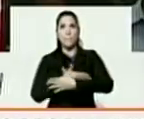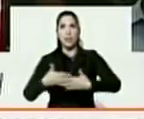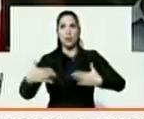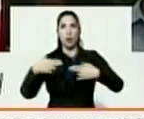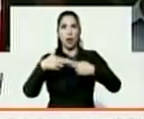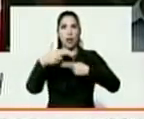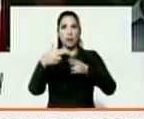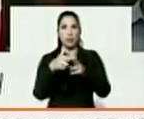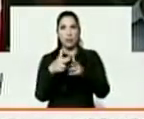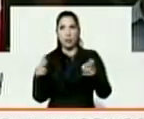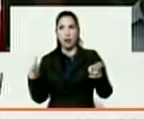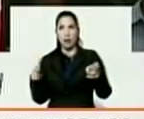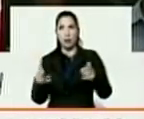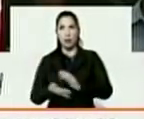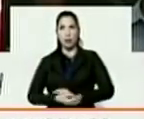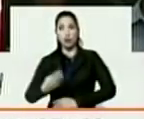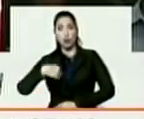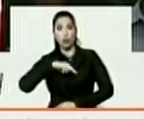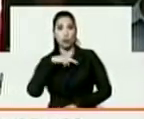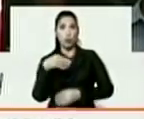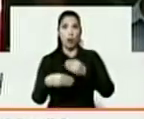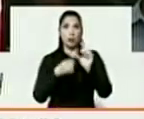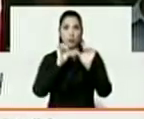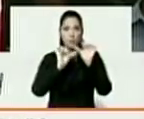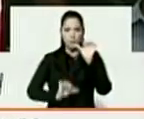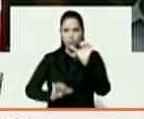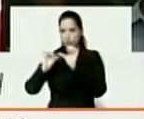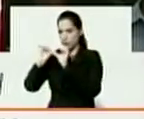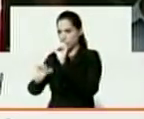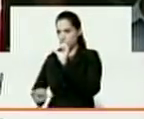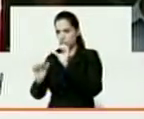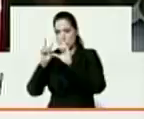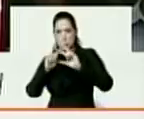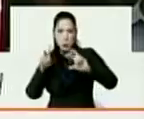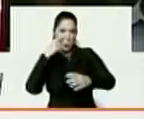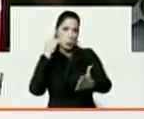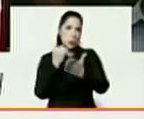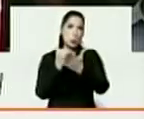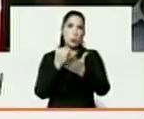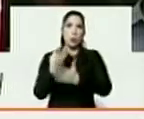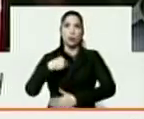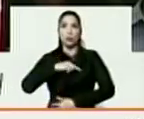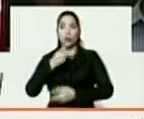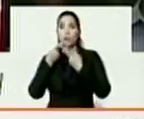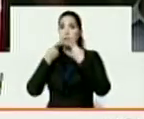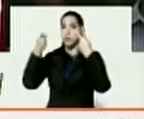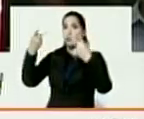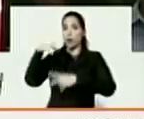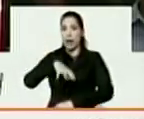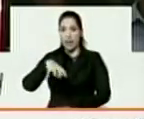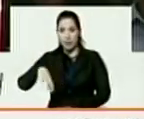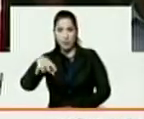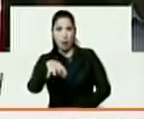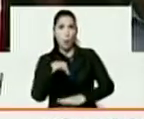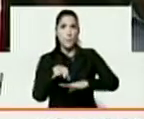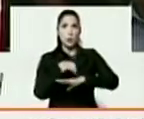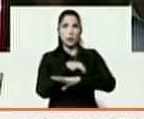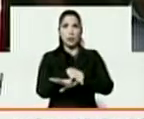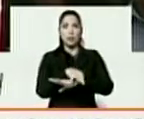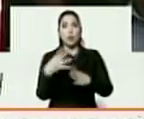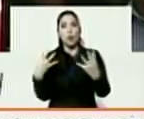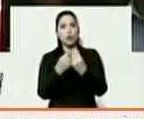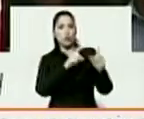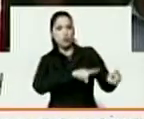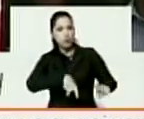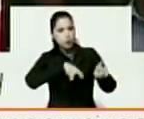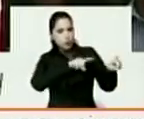ya estamos haciendo los detalles finales para ir anunciando por estados por municipios con los campesinos con